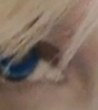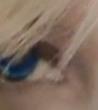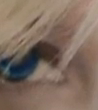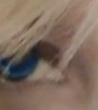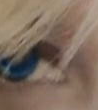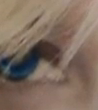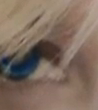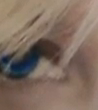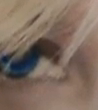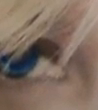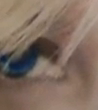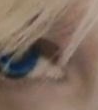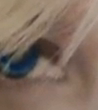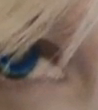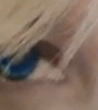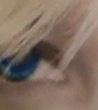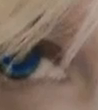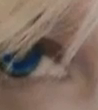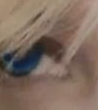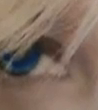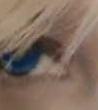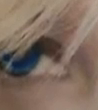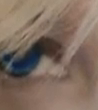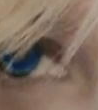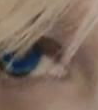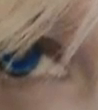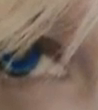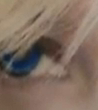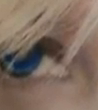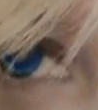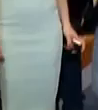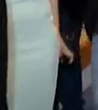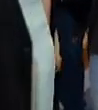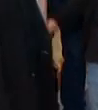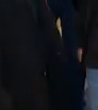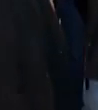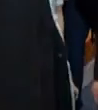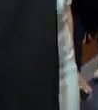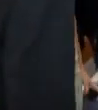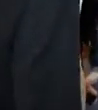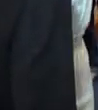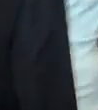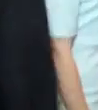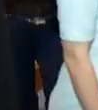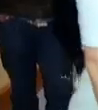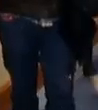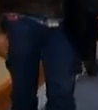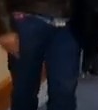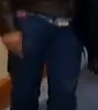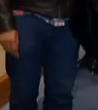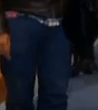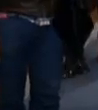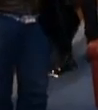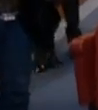sus funciones, y la verdad es que la prueba está en que lo han hecho maravillosamente bien y era lo que pretendía, ¿no? O acto de presentación da curta foi organizado